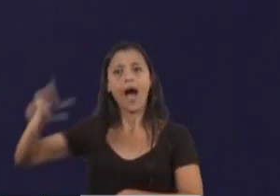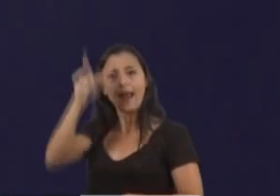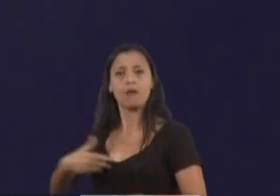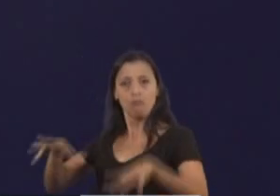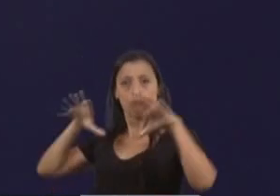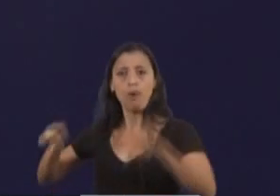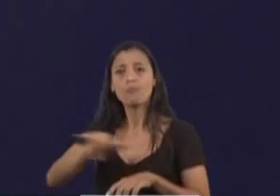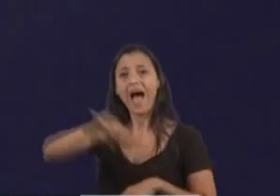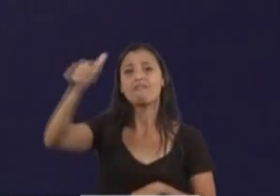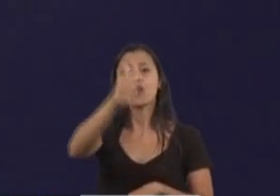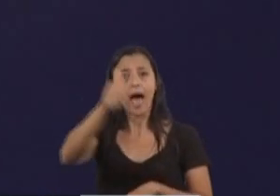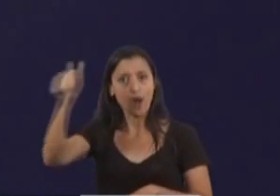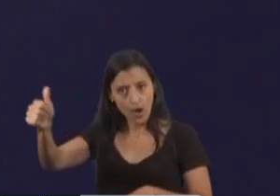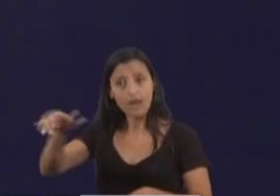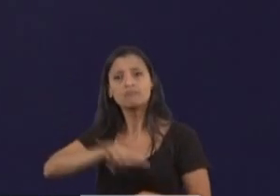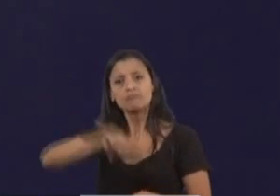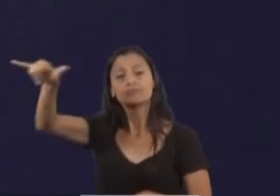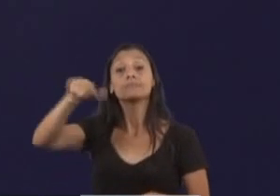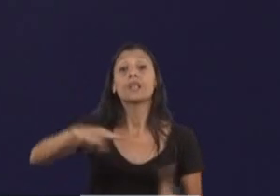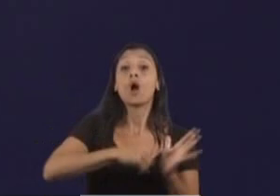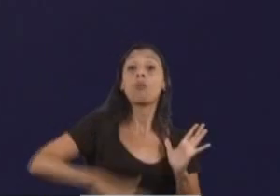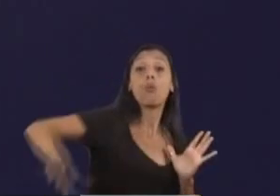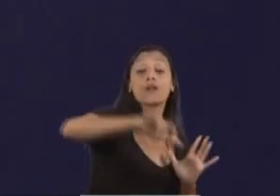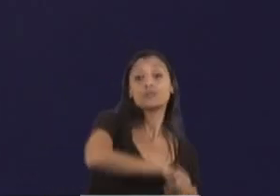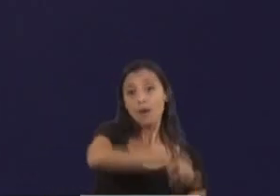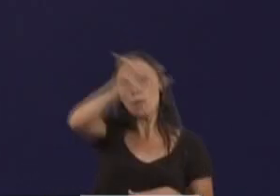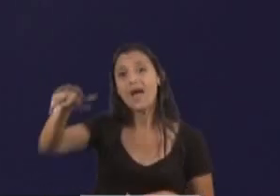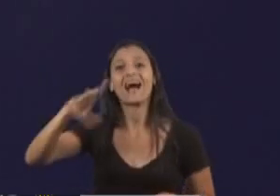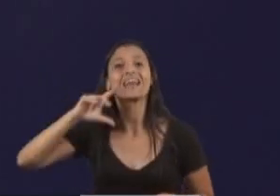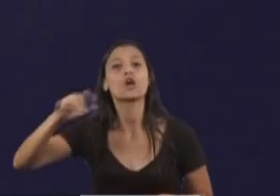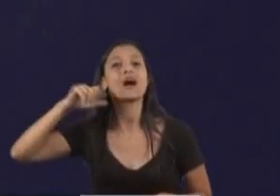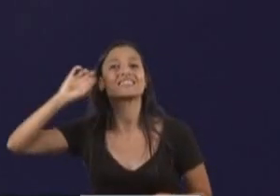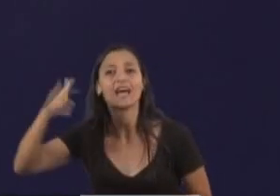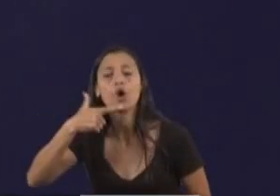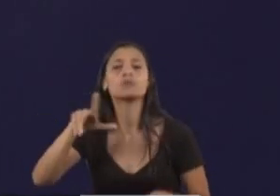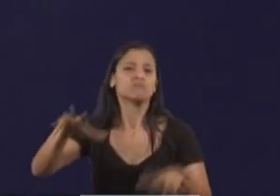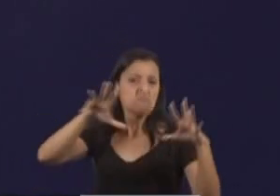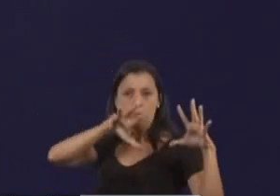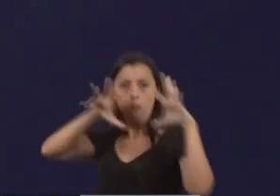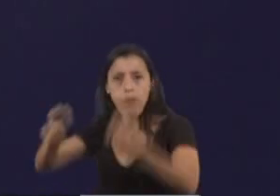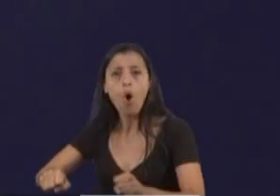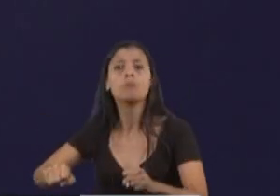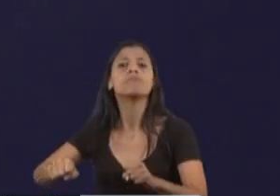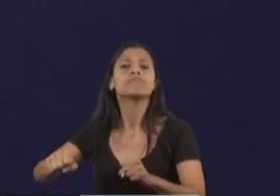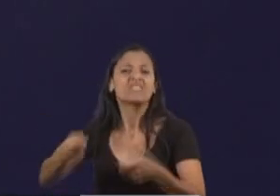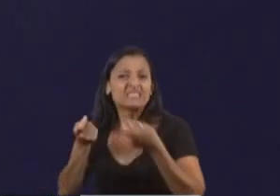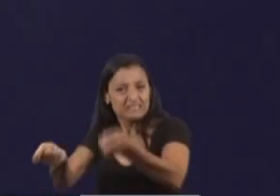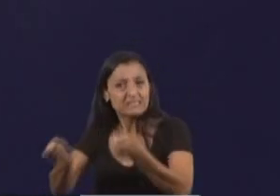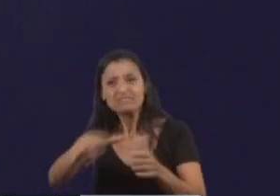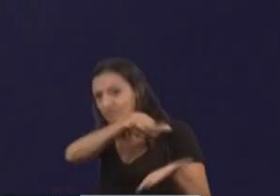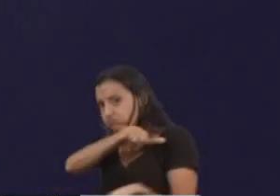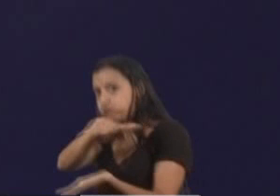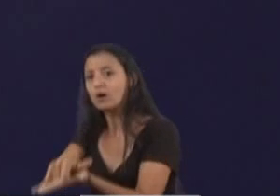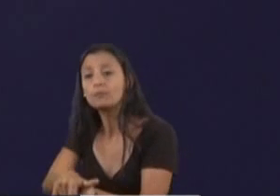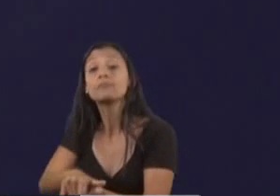Aerolíneas Argentinas que viajaba de Buenos Aires a Río Gallegos, forzaron su aterrizaje o desviaron su